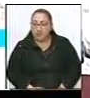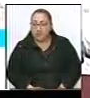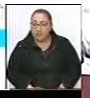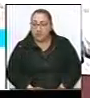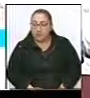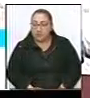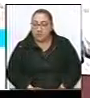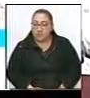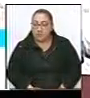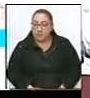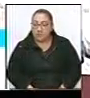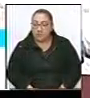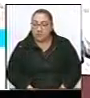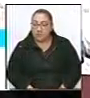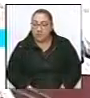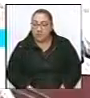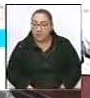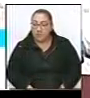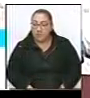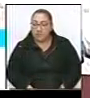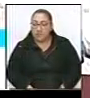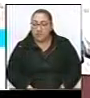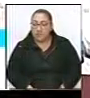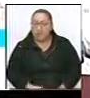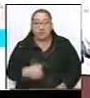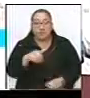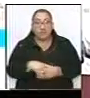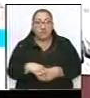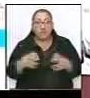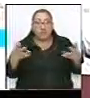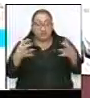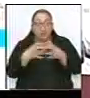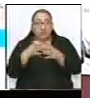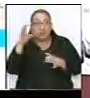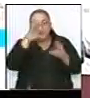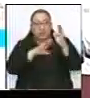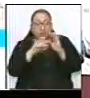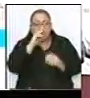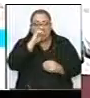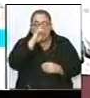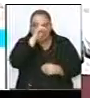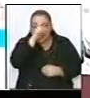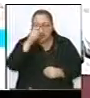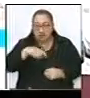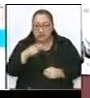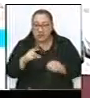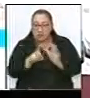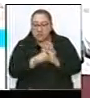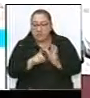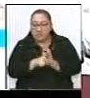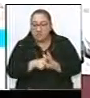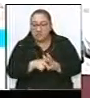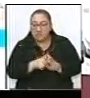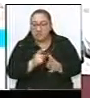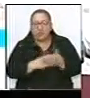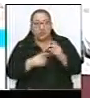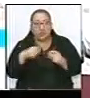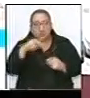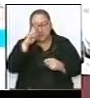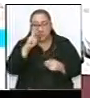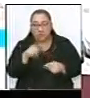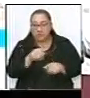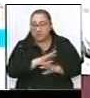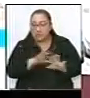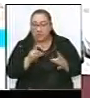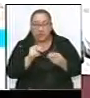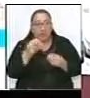dicha cantidad de votos. Simplemente para buscar esa mixtura o el equilibrio necesario o la legislación responsable que requiere el país. Acá no